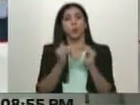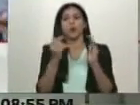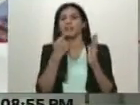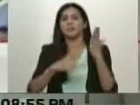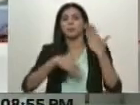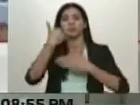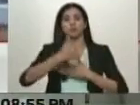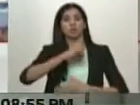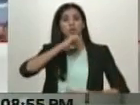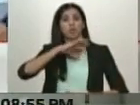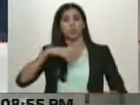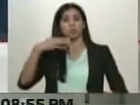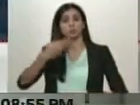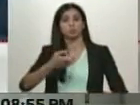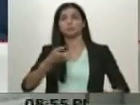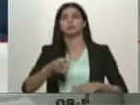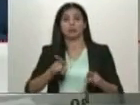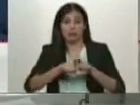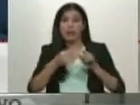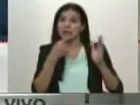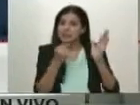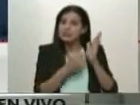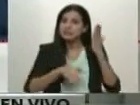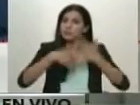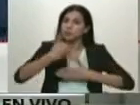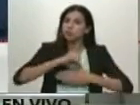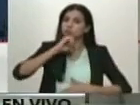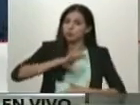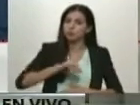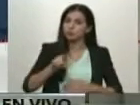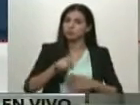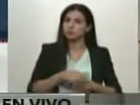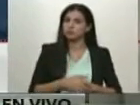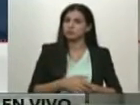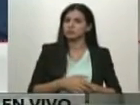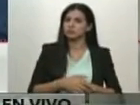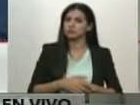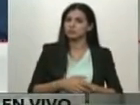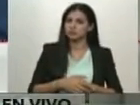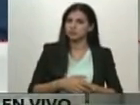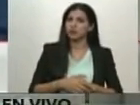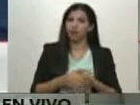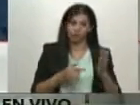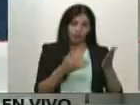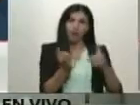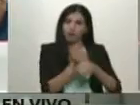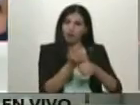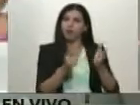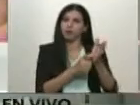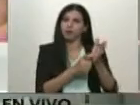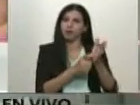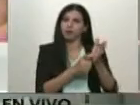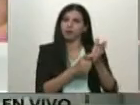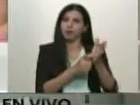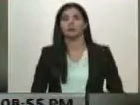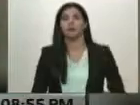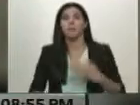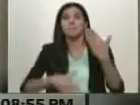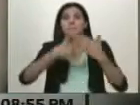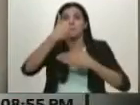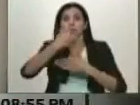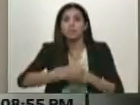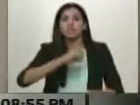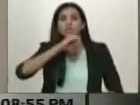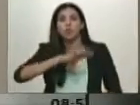histórico, están en nuestro proyecto histórico, aquí están. ¿Cómo lo puedo mostrar? Aquí está el